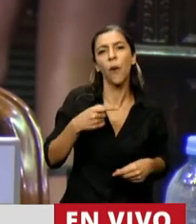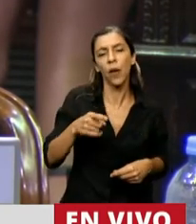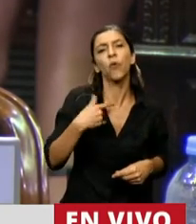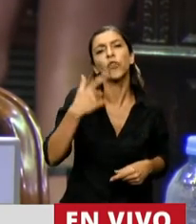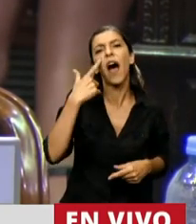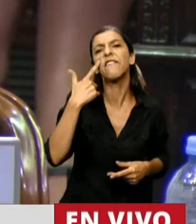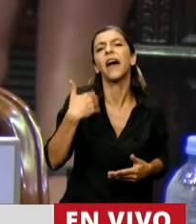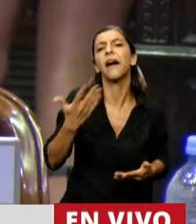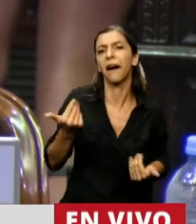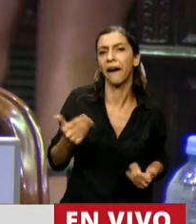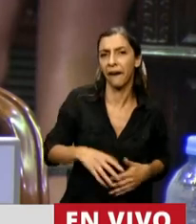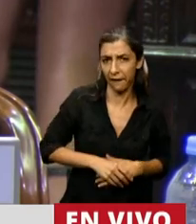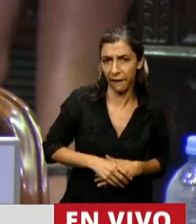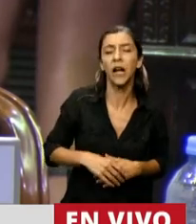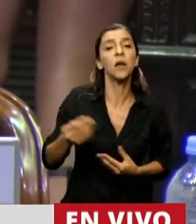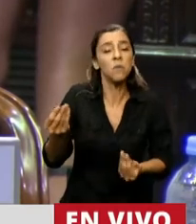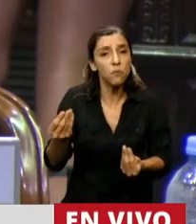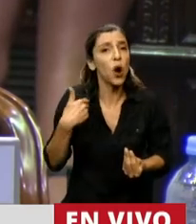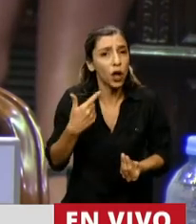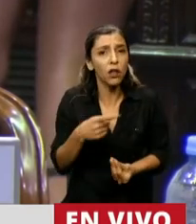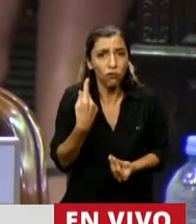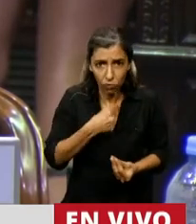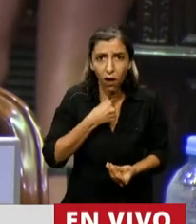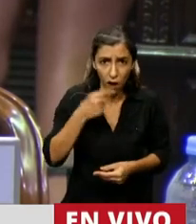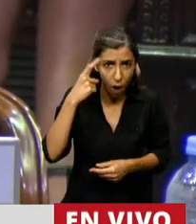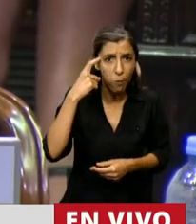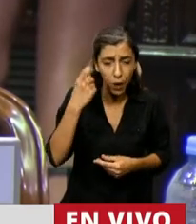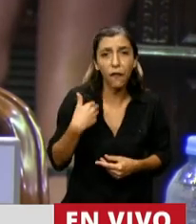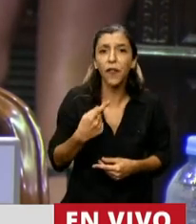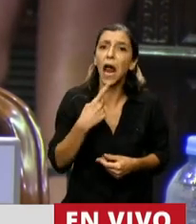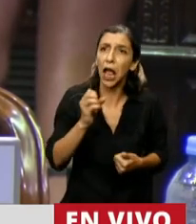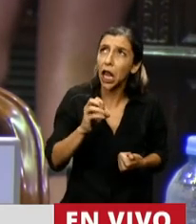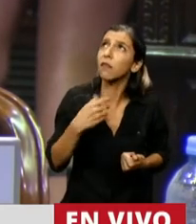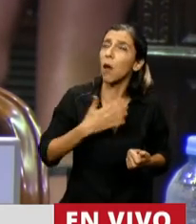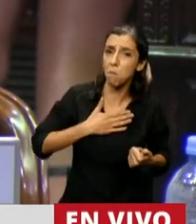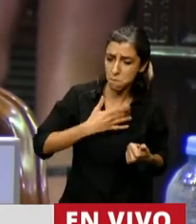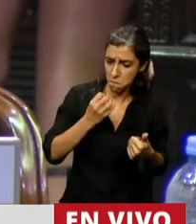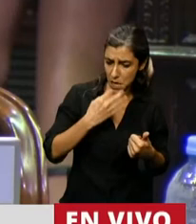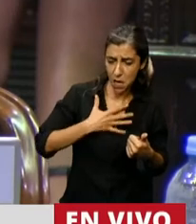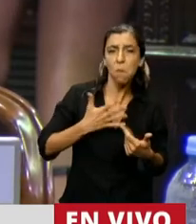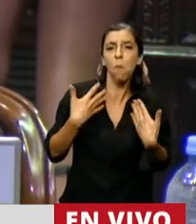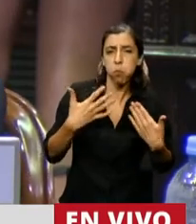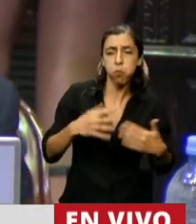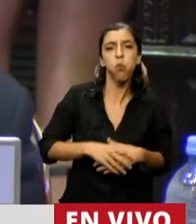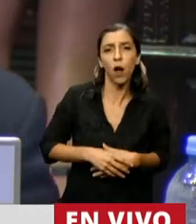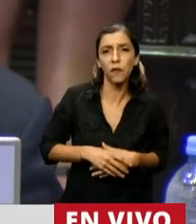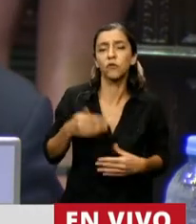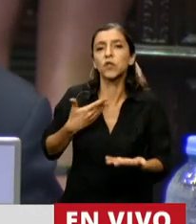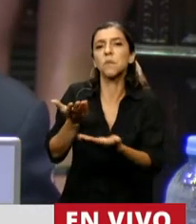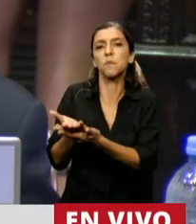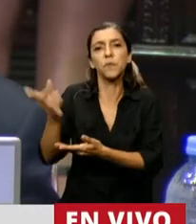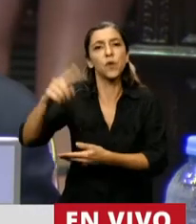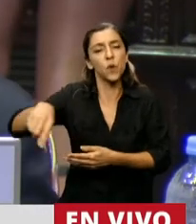ser una alternativa y una oportunidad y vamos a seguir aprendiendo y haciendo la autocrítica que tengamos que hacer lo que yo les pido a ustedes es